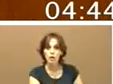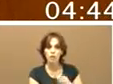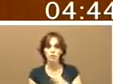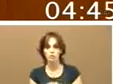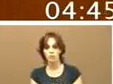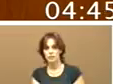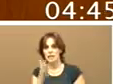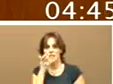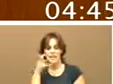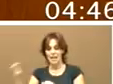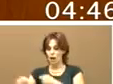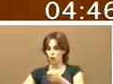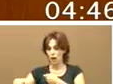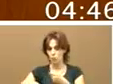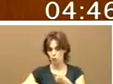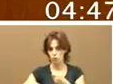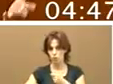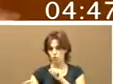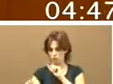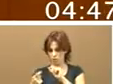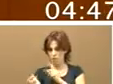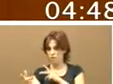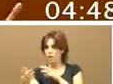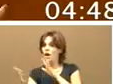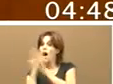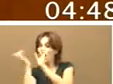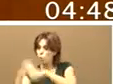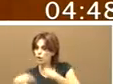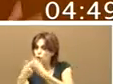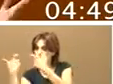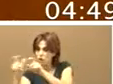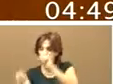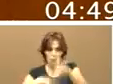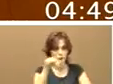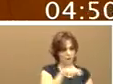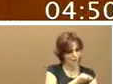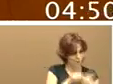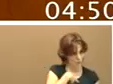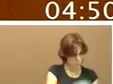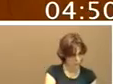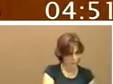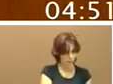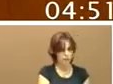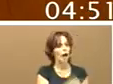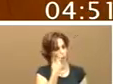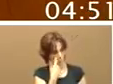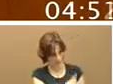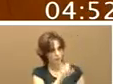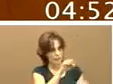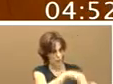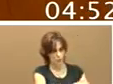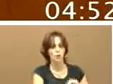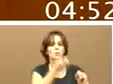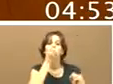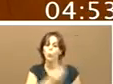una vez que se negocie de que discutamos el plan? a ver si llegamos desde aquí hoy a algún punto de encuentro vaya terminando señora vicepresidenta ¿está usted de acuerdo?